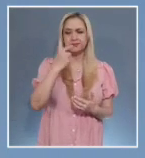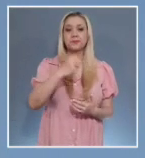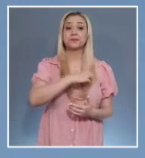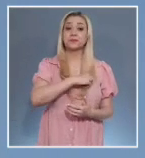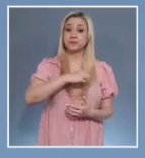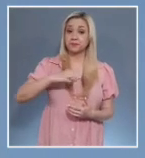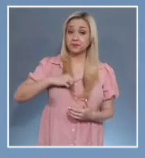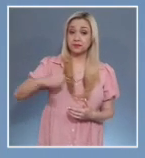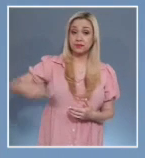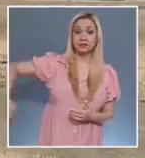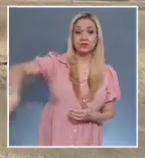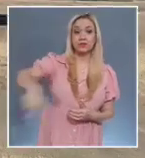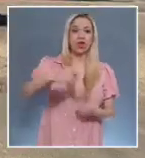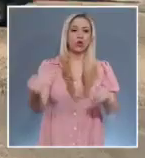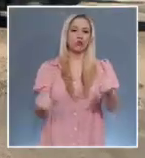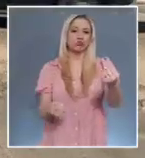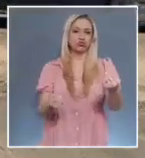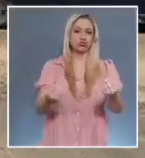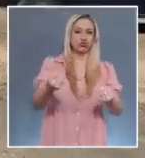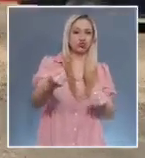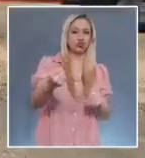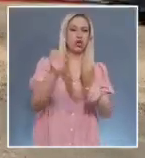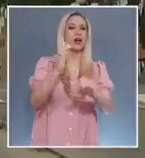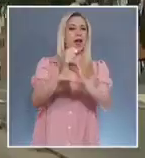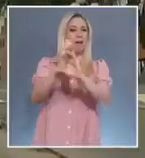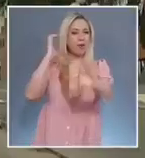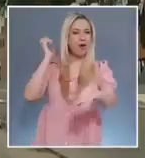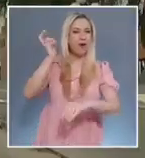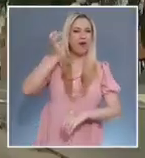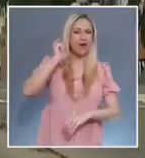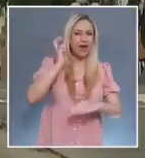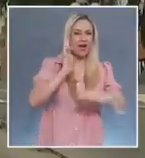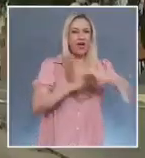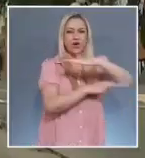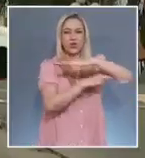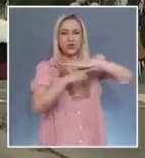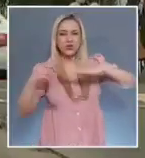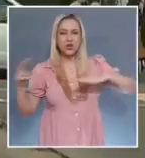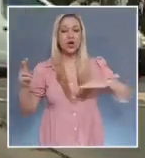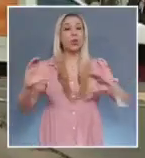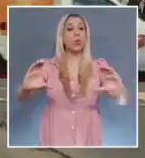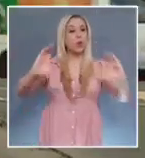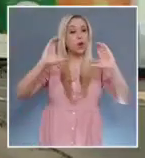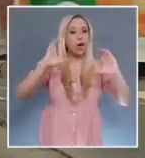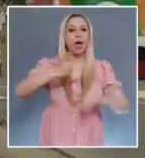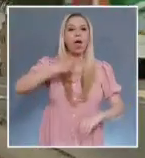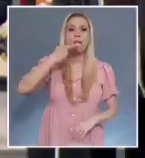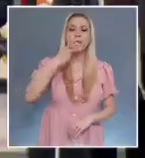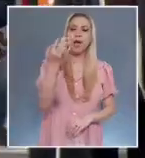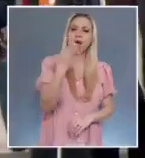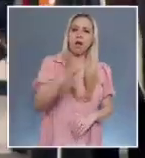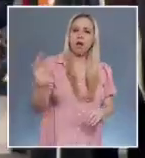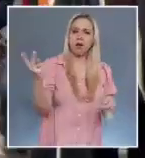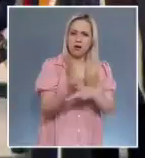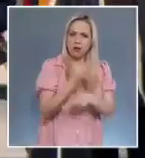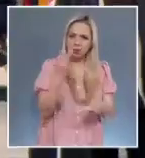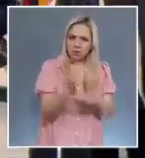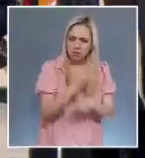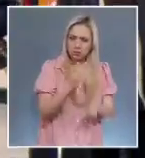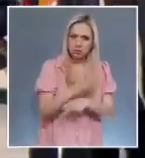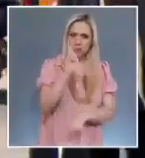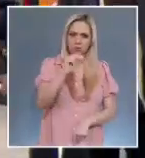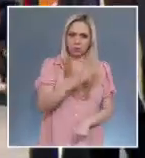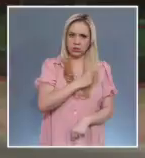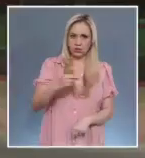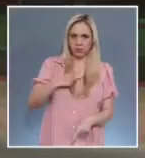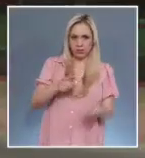operadores del transporte público de cuidar el uso del lenguaje, evitando proferir palabras obscenas u ofensivas.